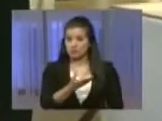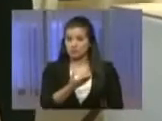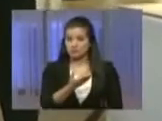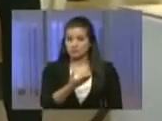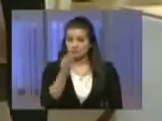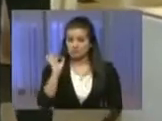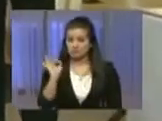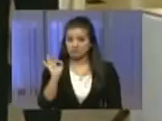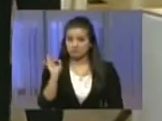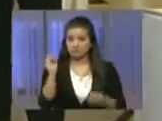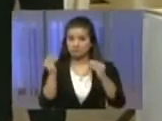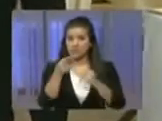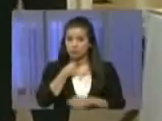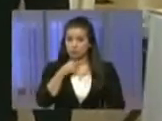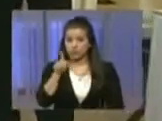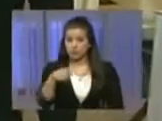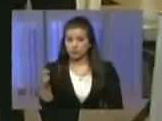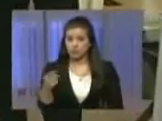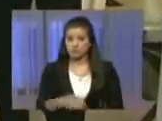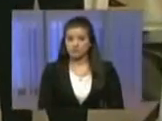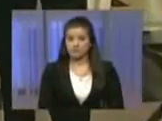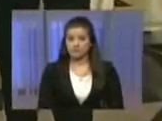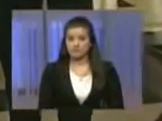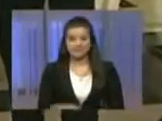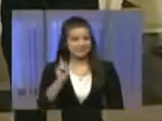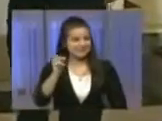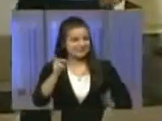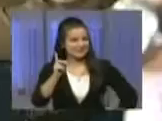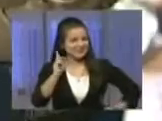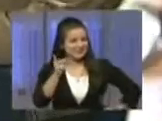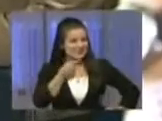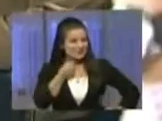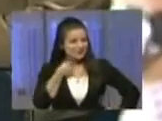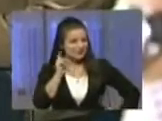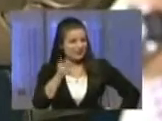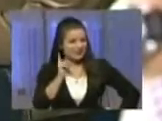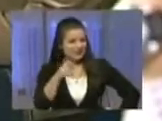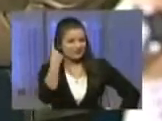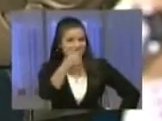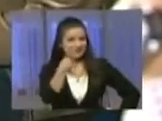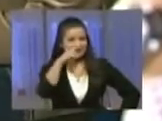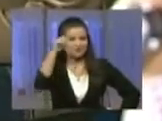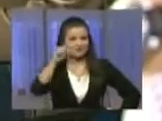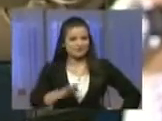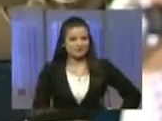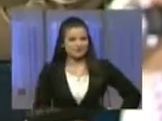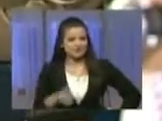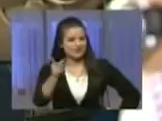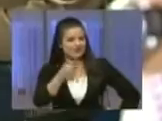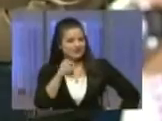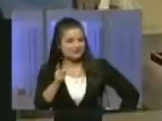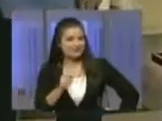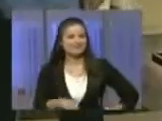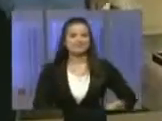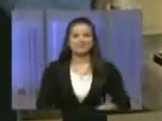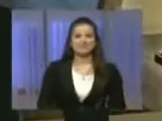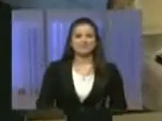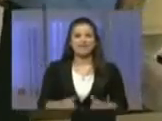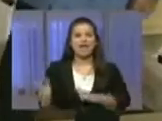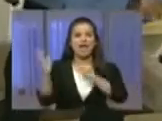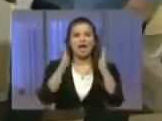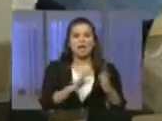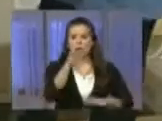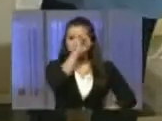Ah te gusta cha está por aquí Don diosdado cabello mira elegante vale